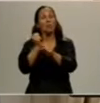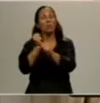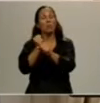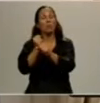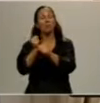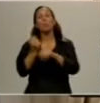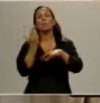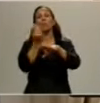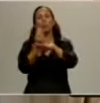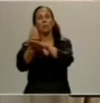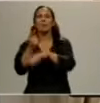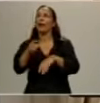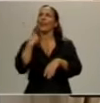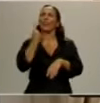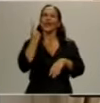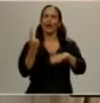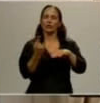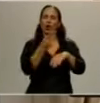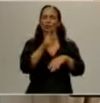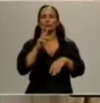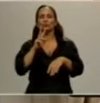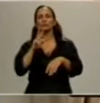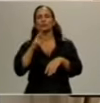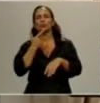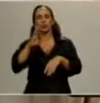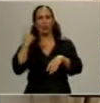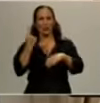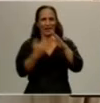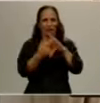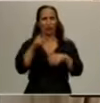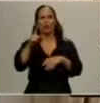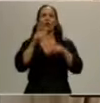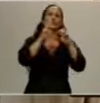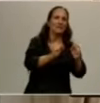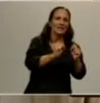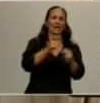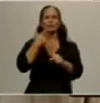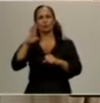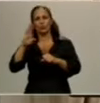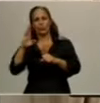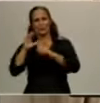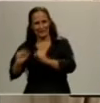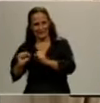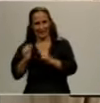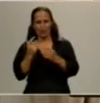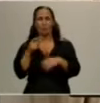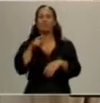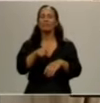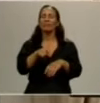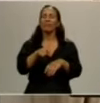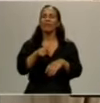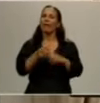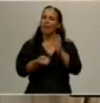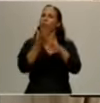de director y de subdirector o secretario, subsecretario de esta secretaría,